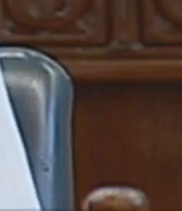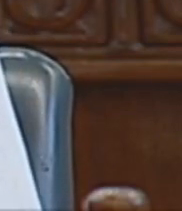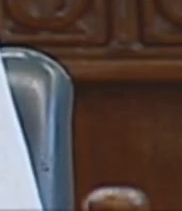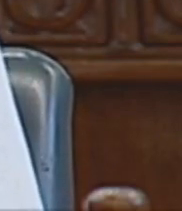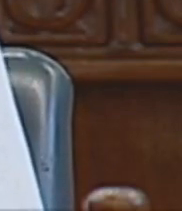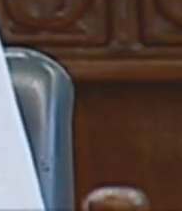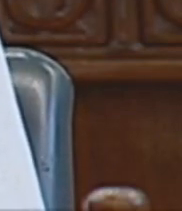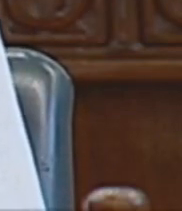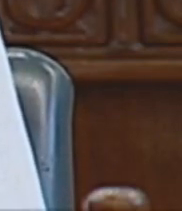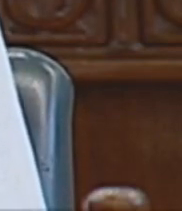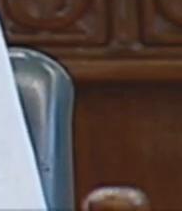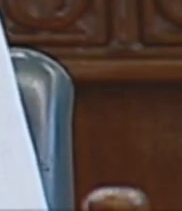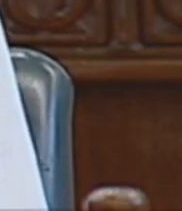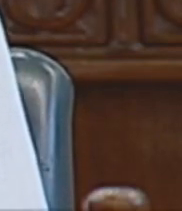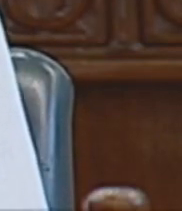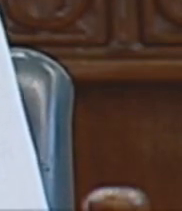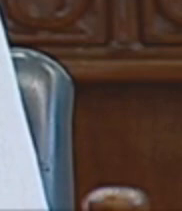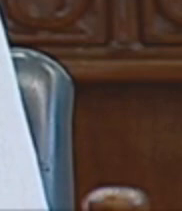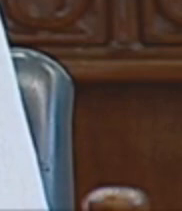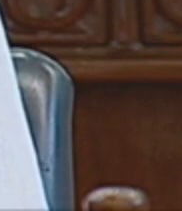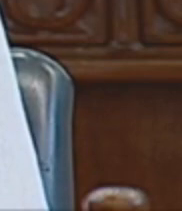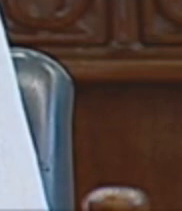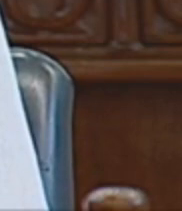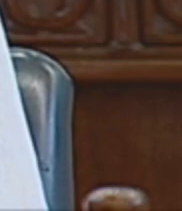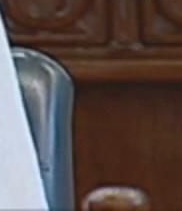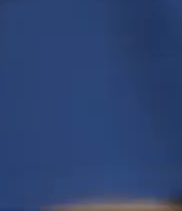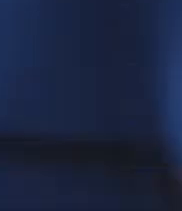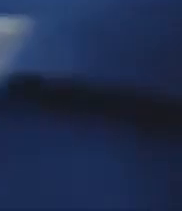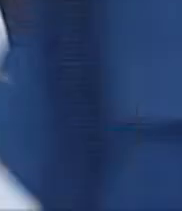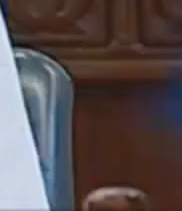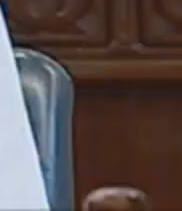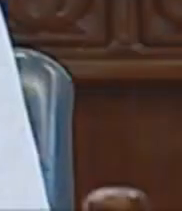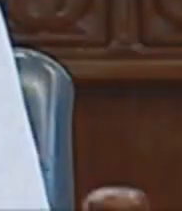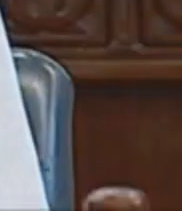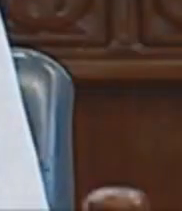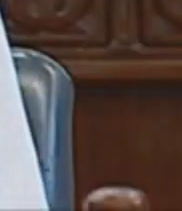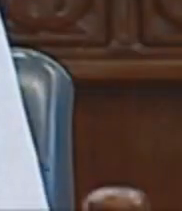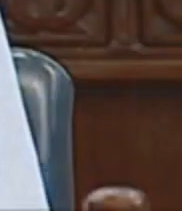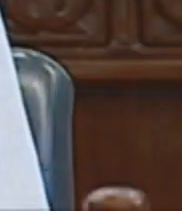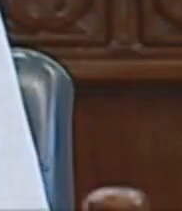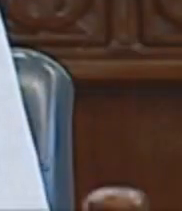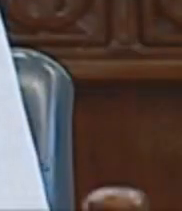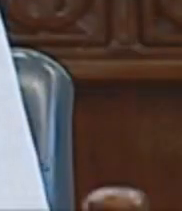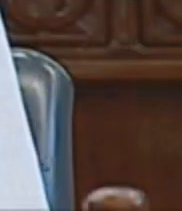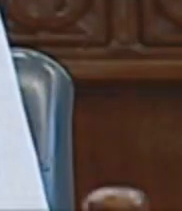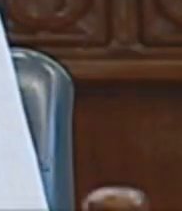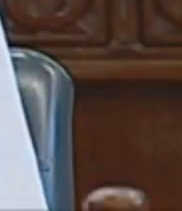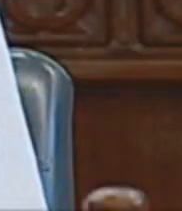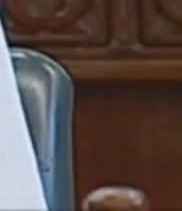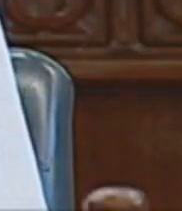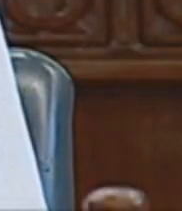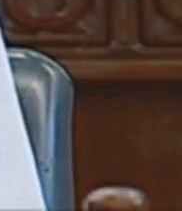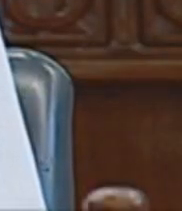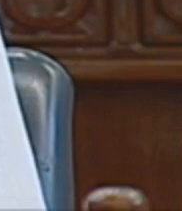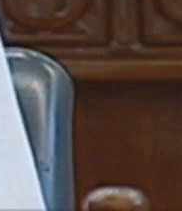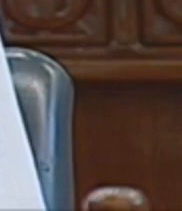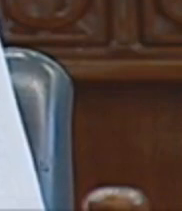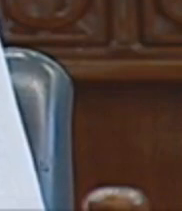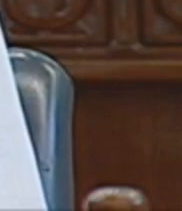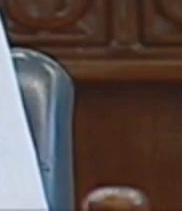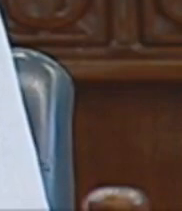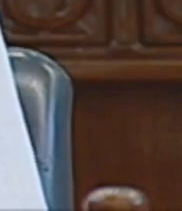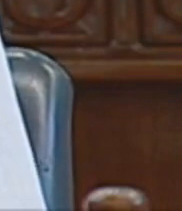complementaria relacionada a la ratificación del préstamo PID número 5046 de la siguiente forma.